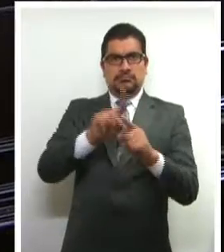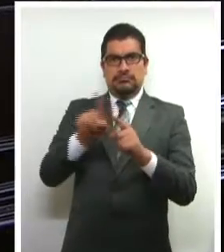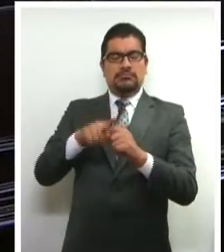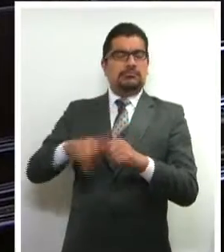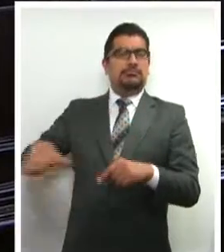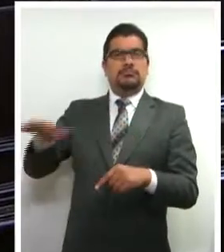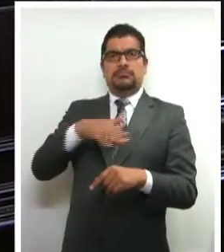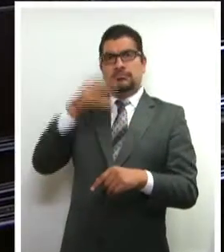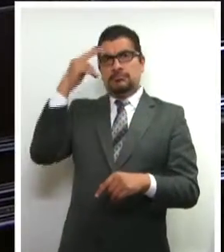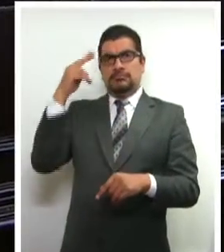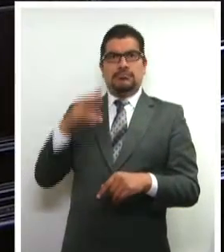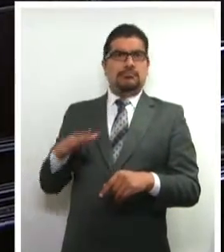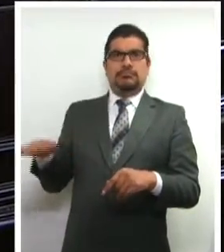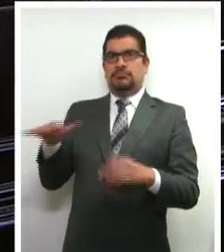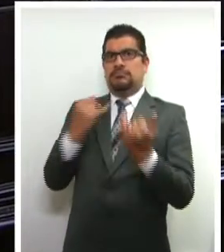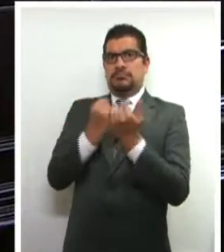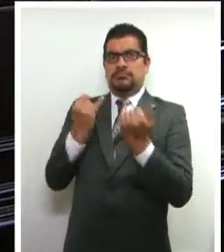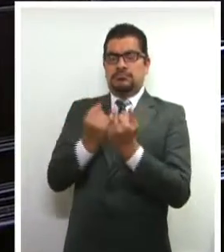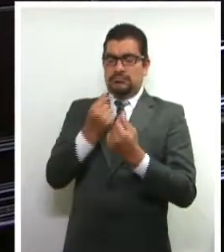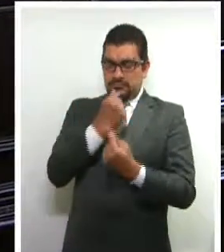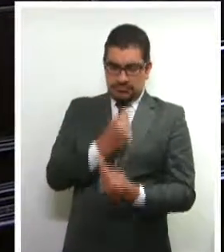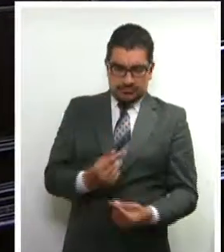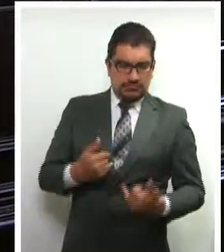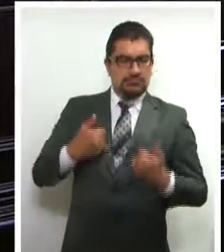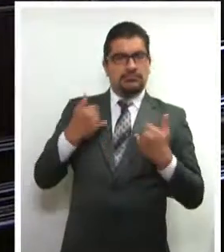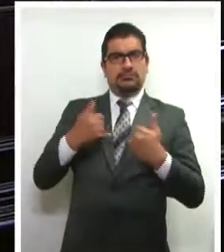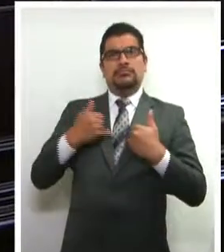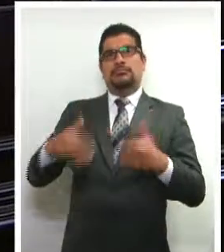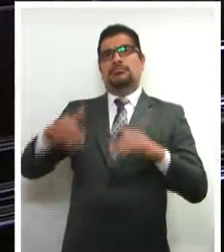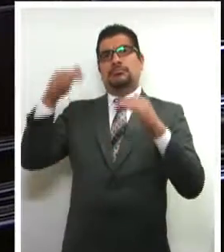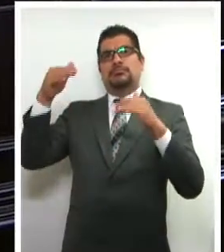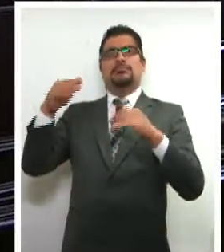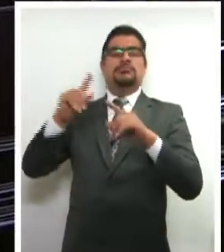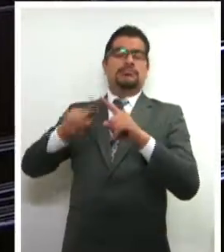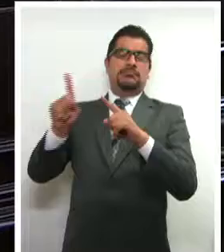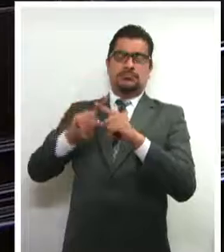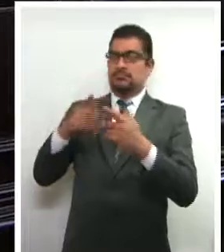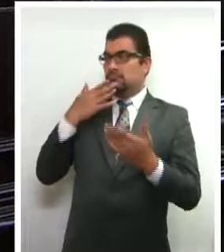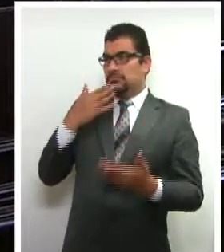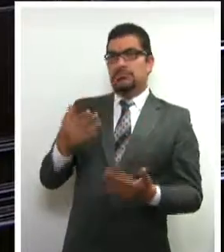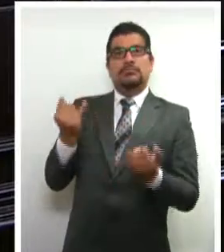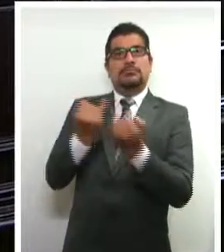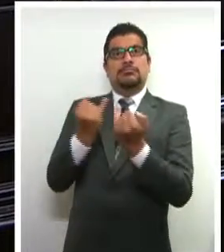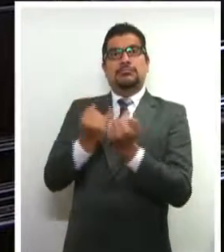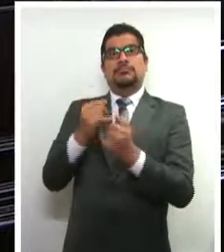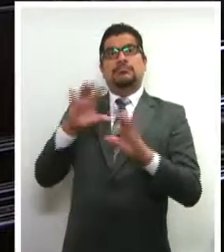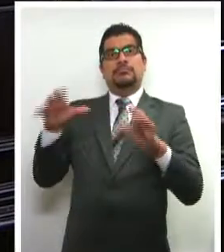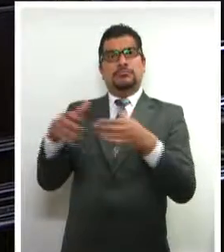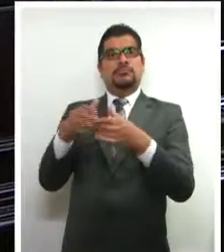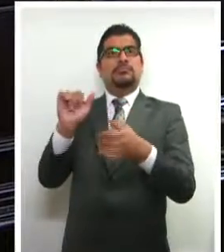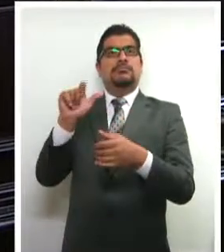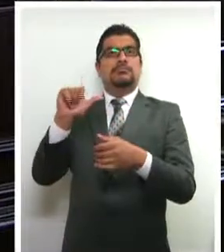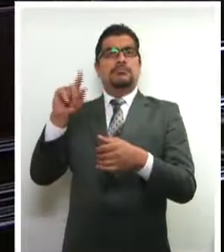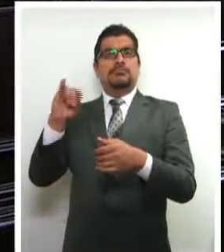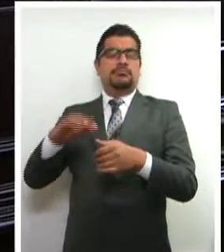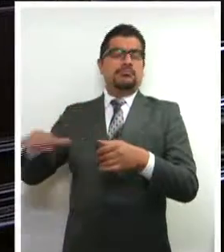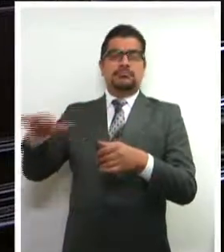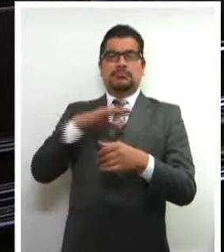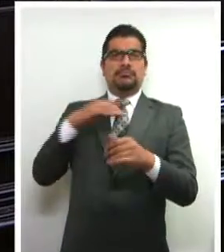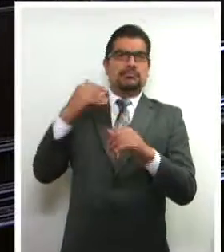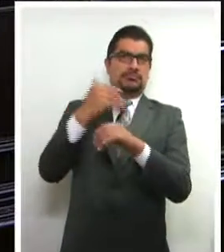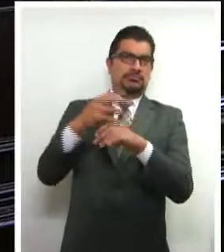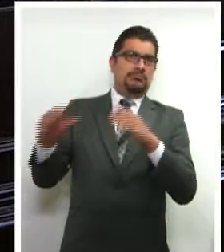niñas, niños, adolescentes y jóvenes. Y finalmente, las alcaldías, agregar el siguiente